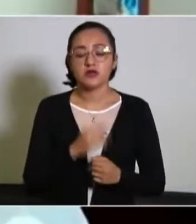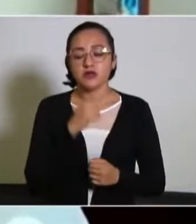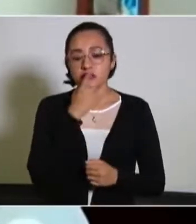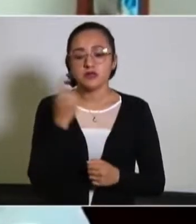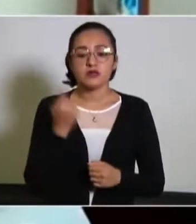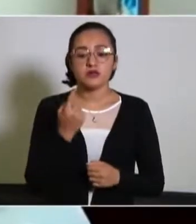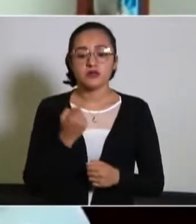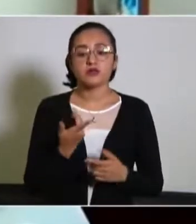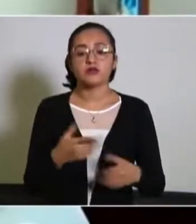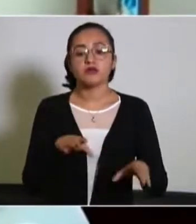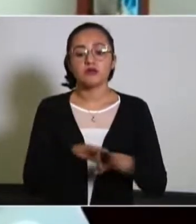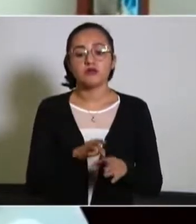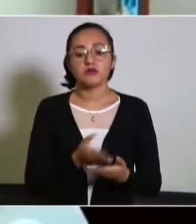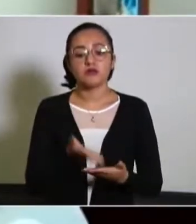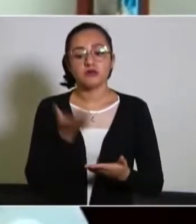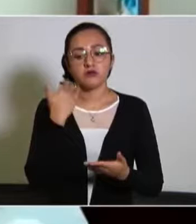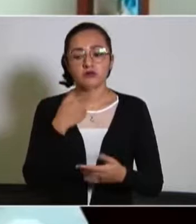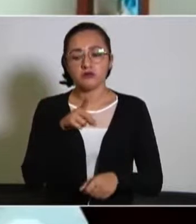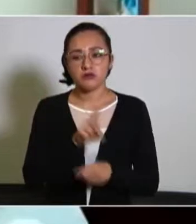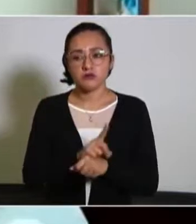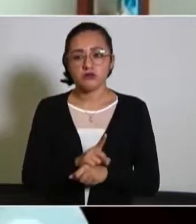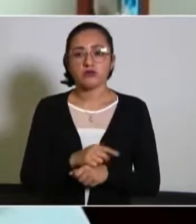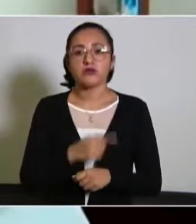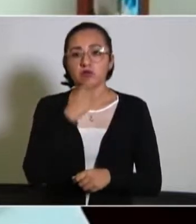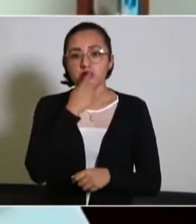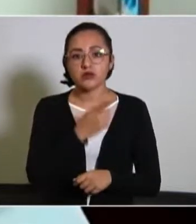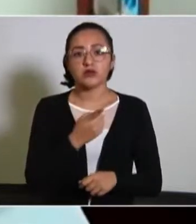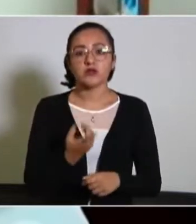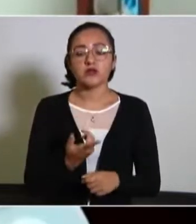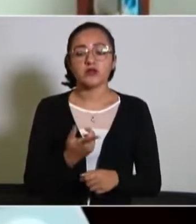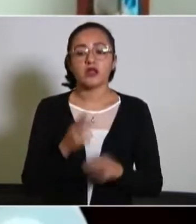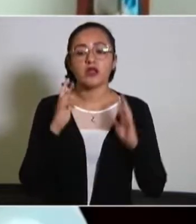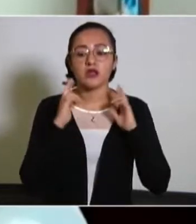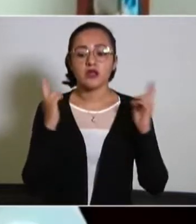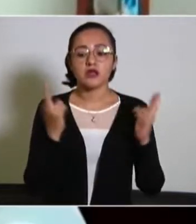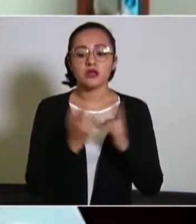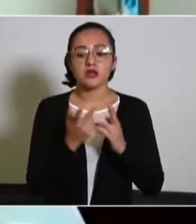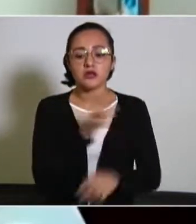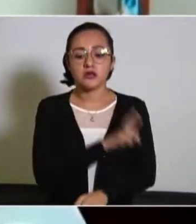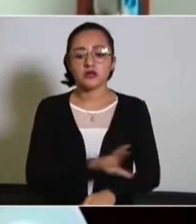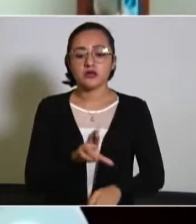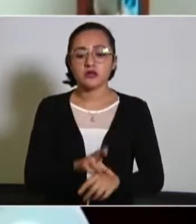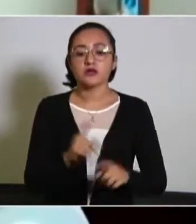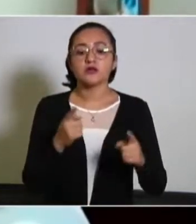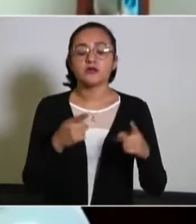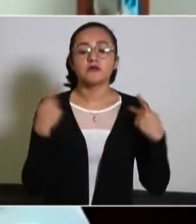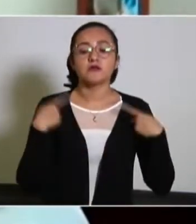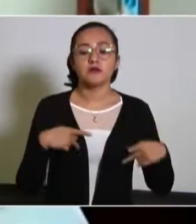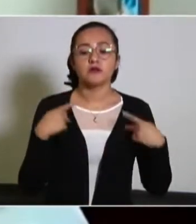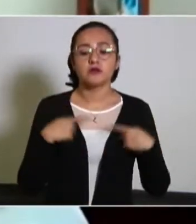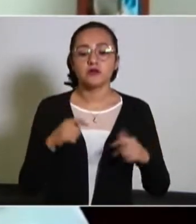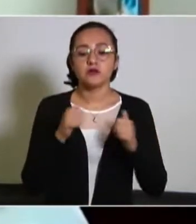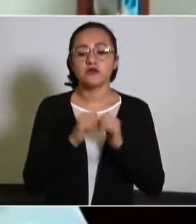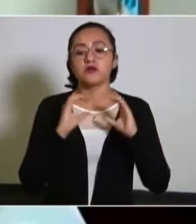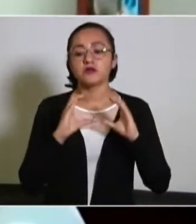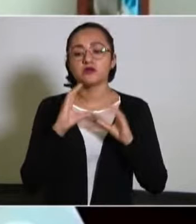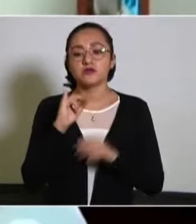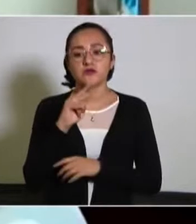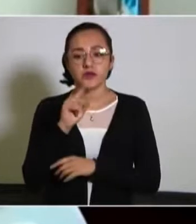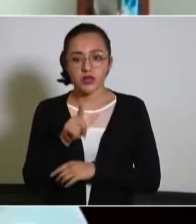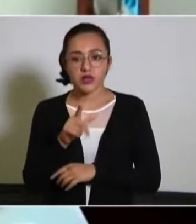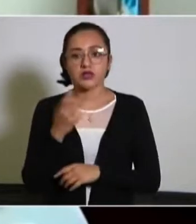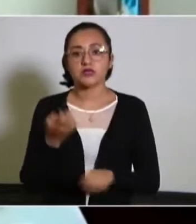dar cuenta que, como se mencionó hace unos días, se llevó a cabo una reunión de coordinación entre personal de Protección Civil